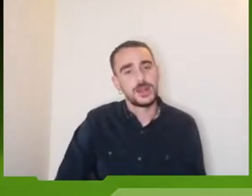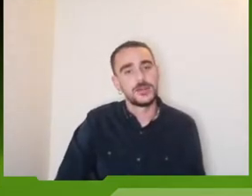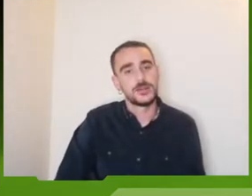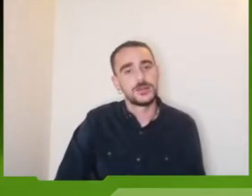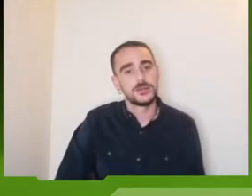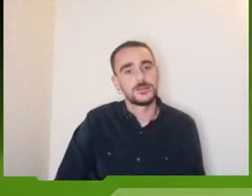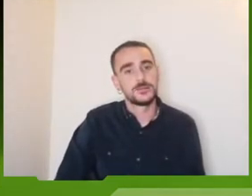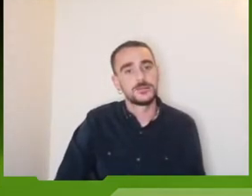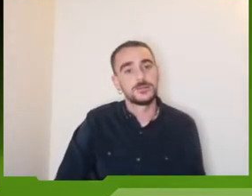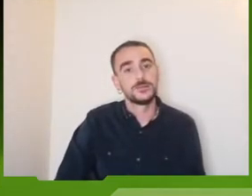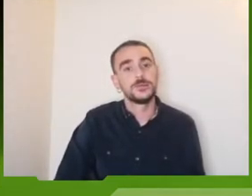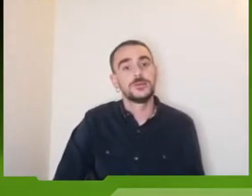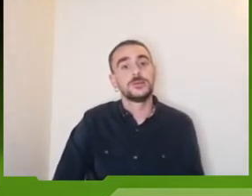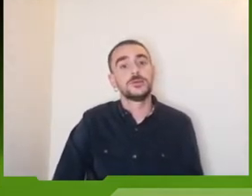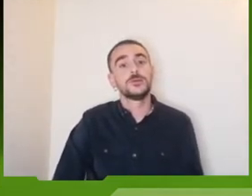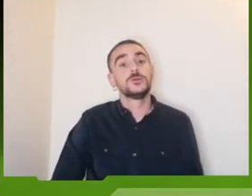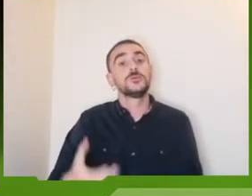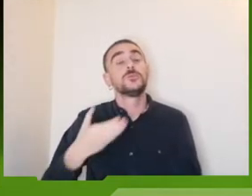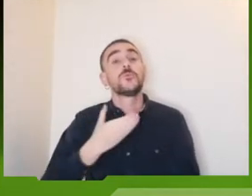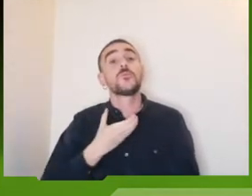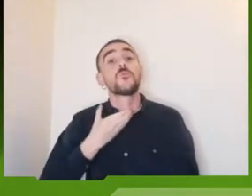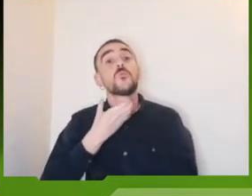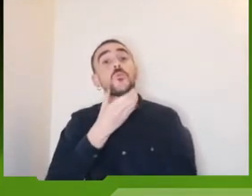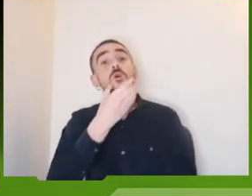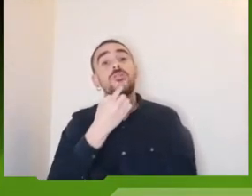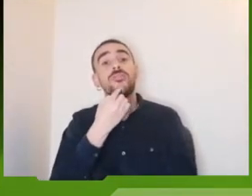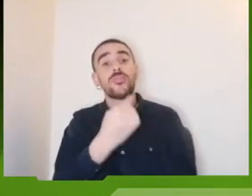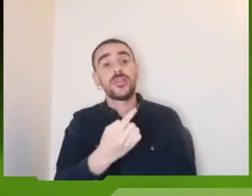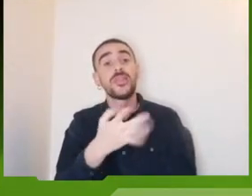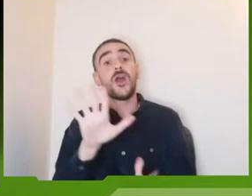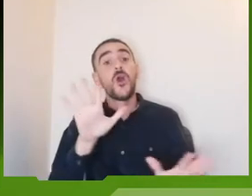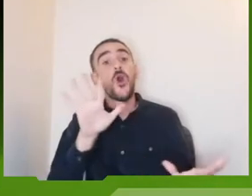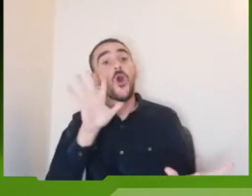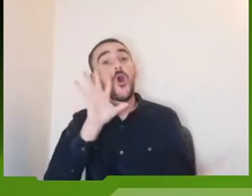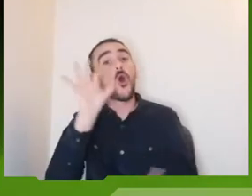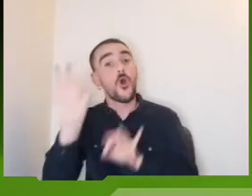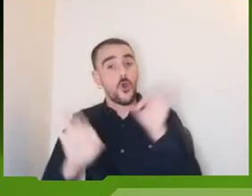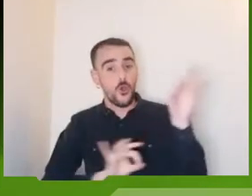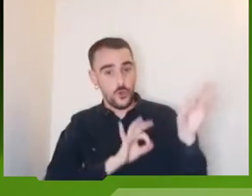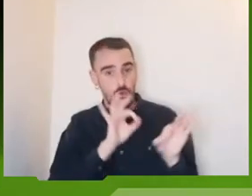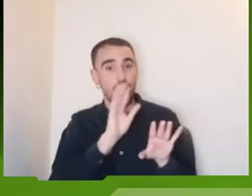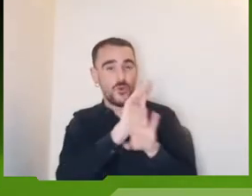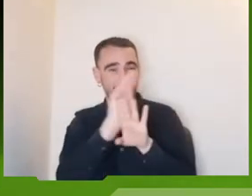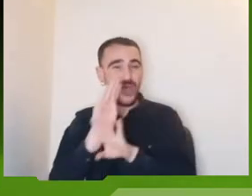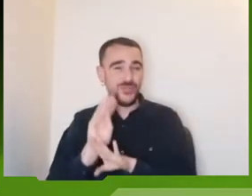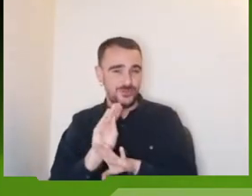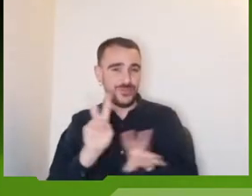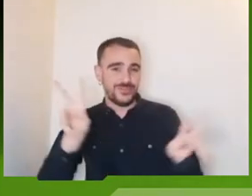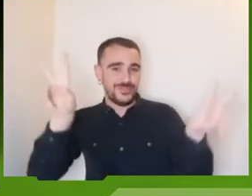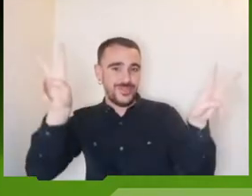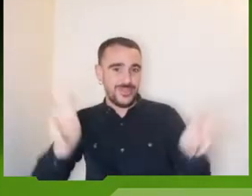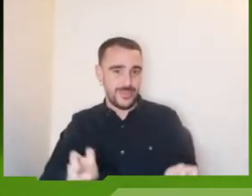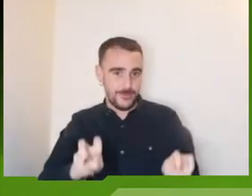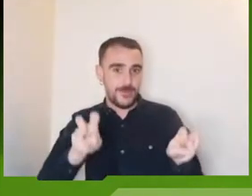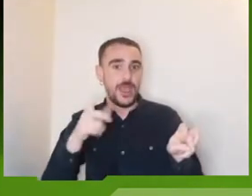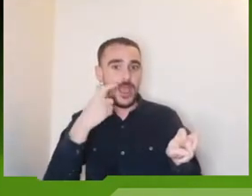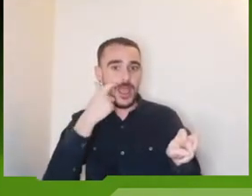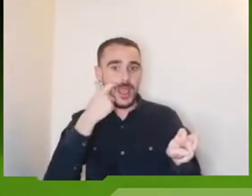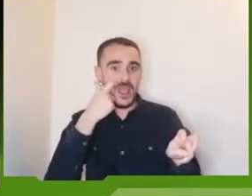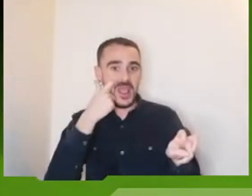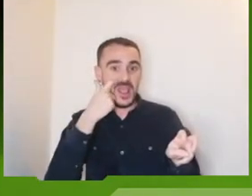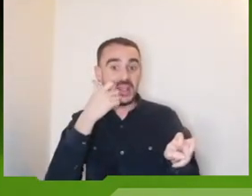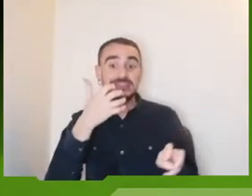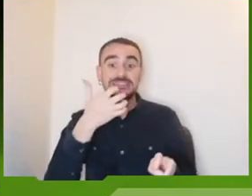Por cierto, mucho ojo con esto de manipular cosas que están en, como friendo,